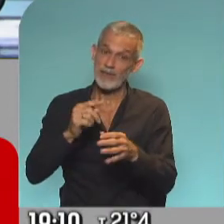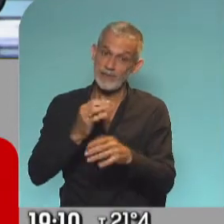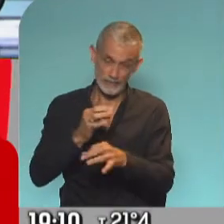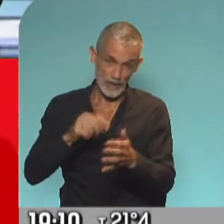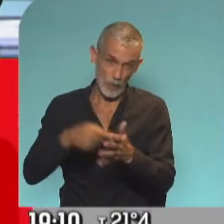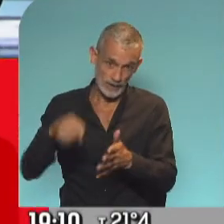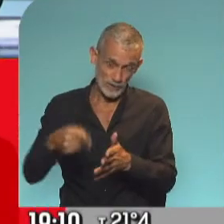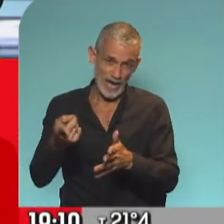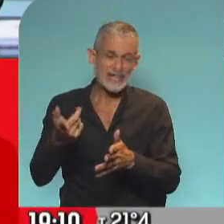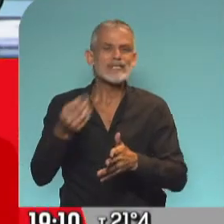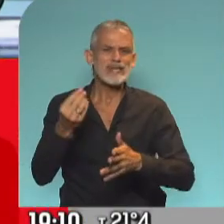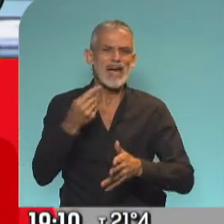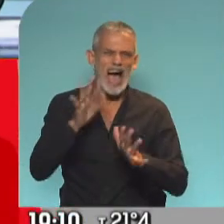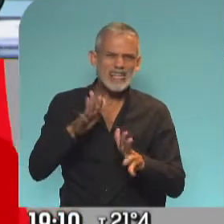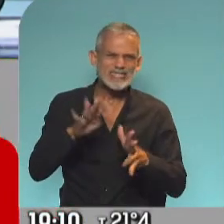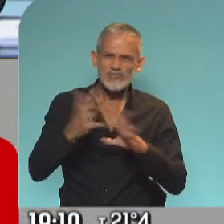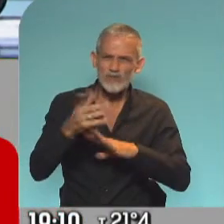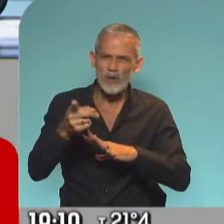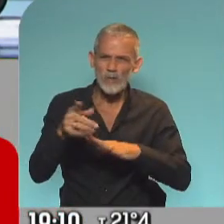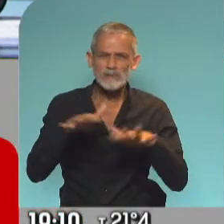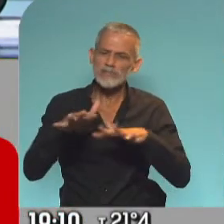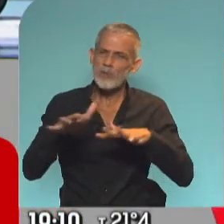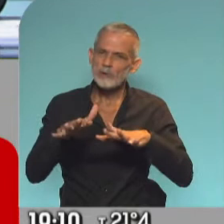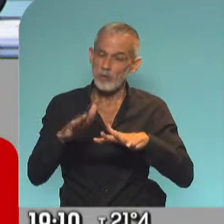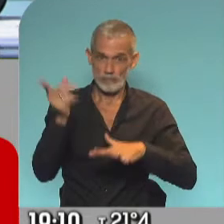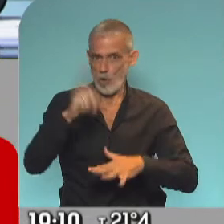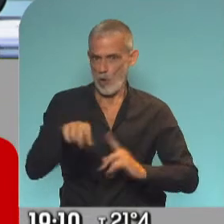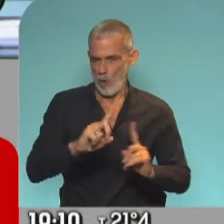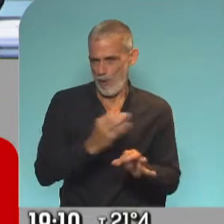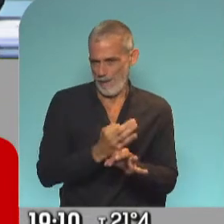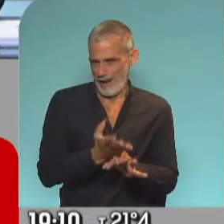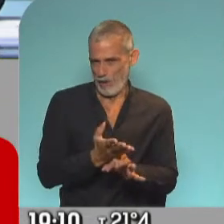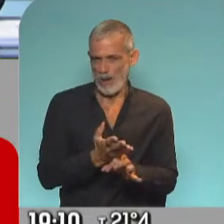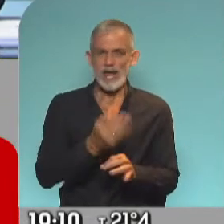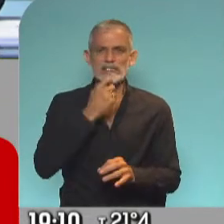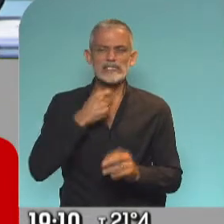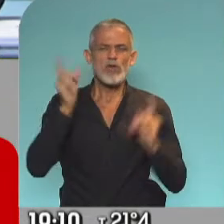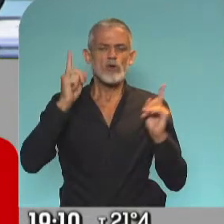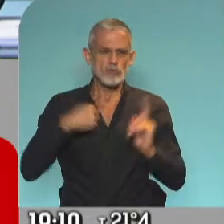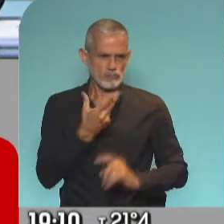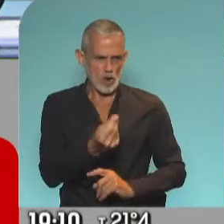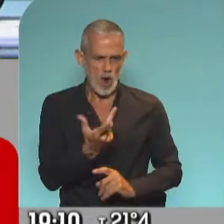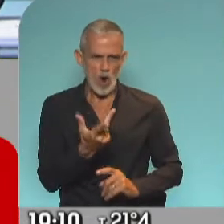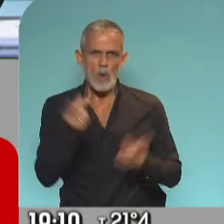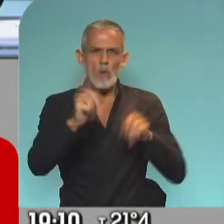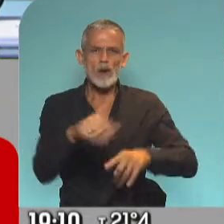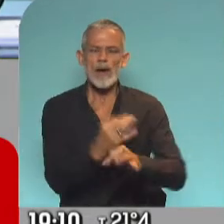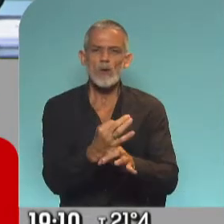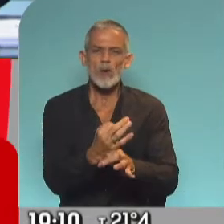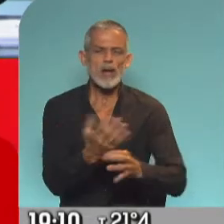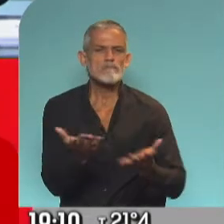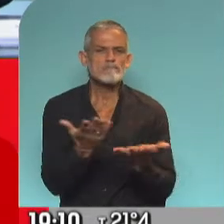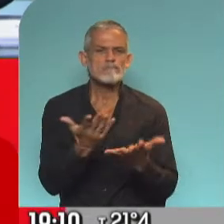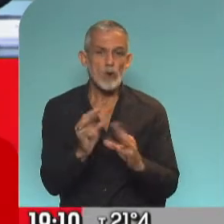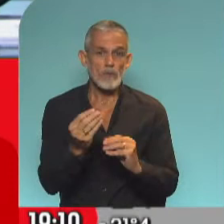las condiciones y que así no volverían a la presencialidad. Si hay docentes que particularmente se niegan a volver a las aulas, ¿eso